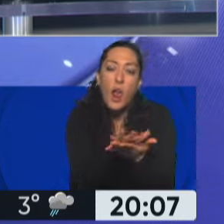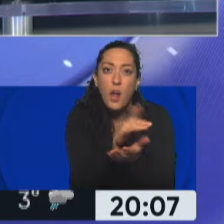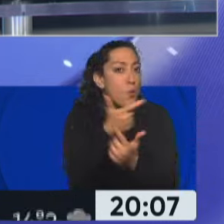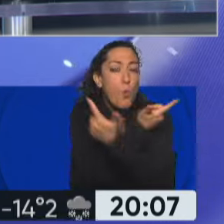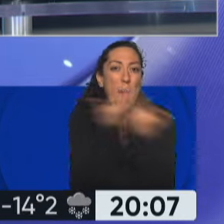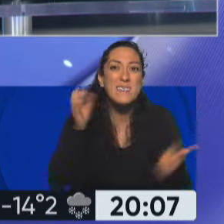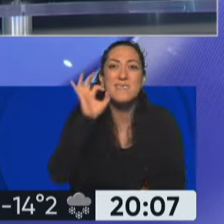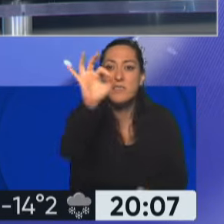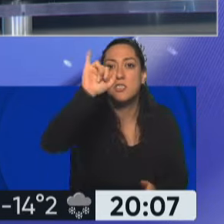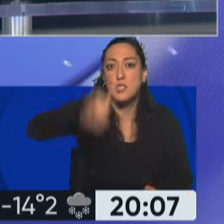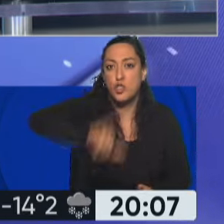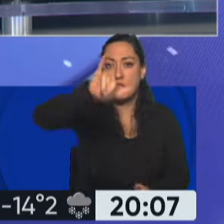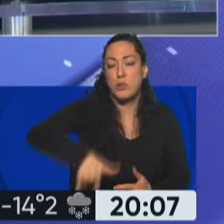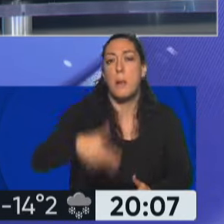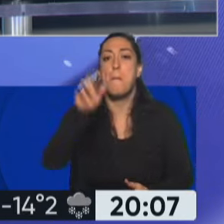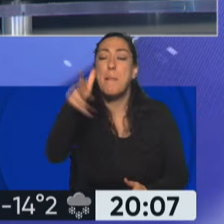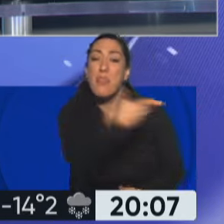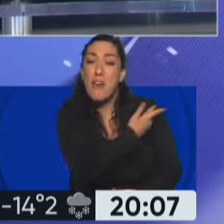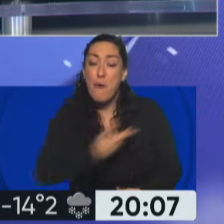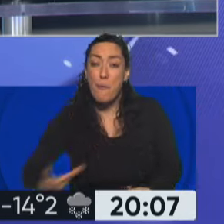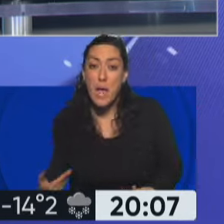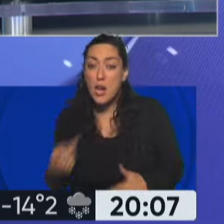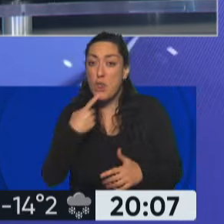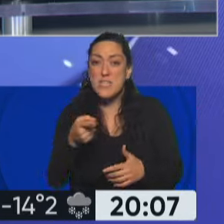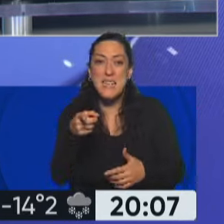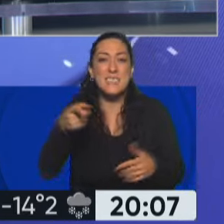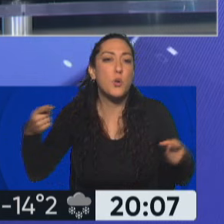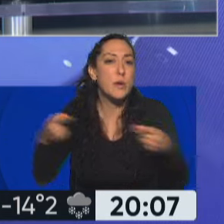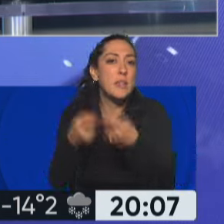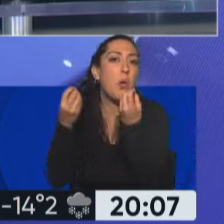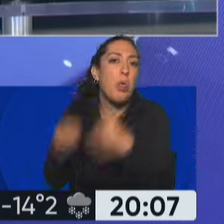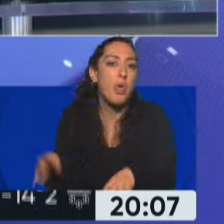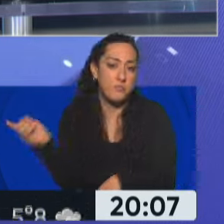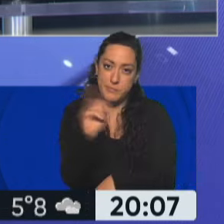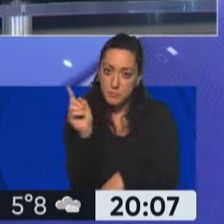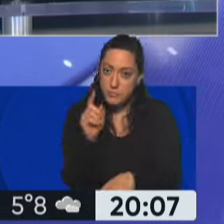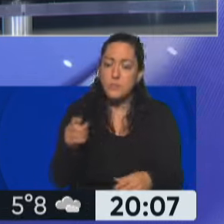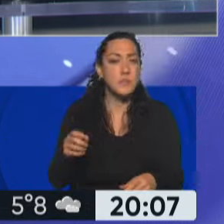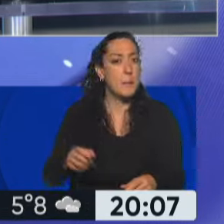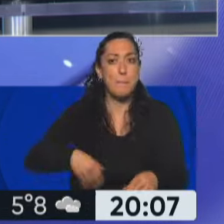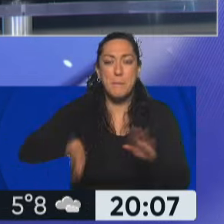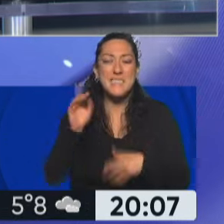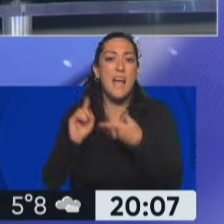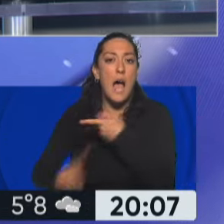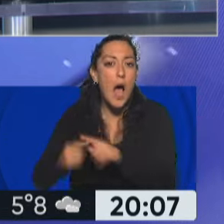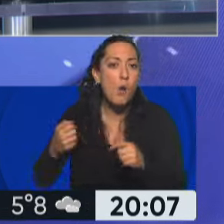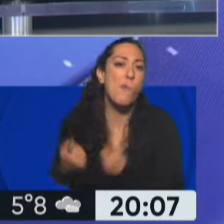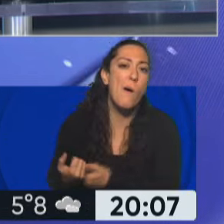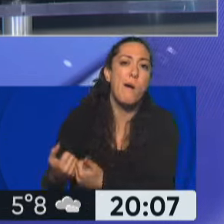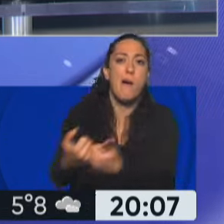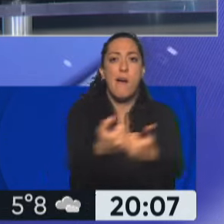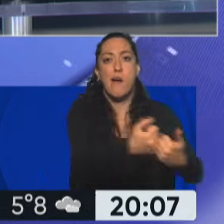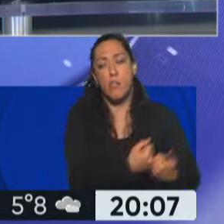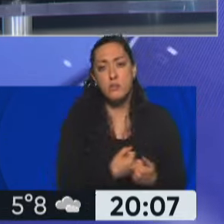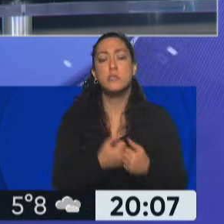de gobierno planteó que no va a renunciar a esto entonces creo que va a seguir intensificándose los acuerdos y por